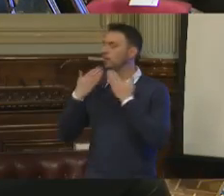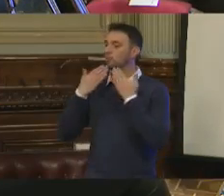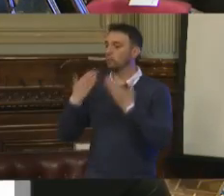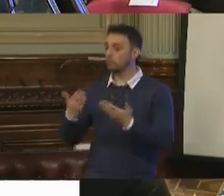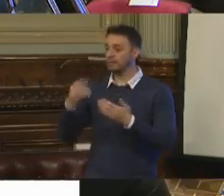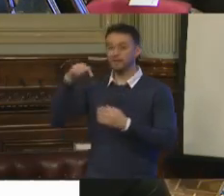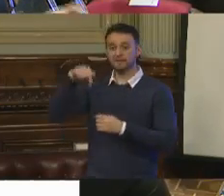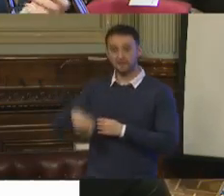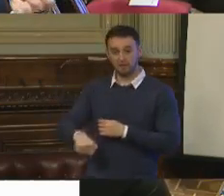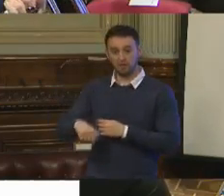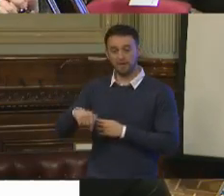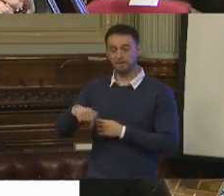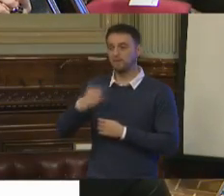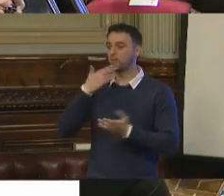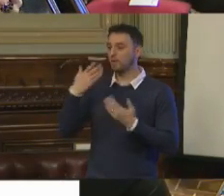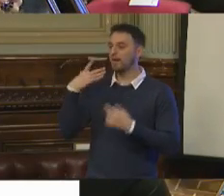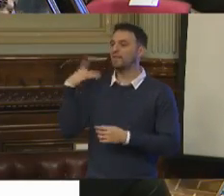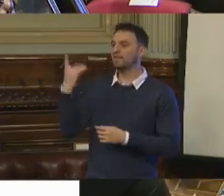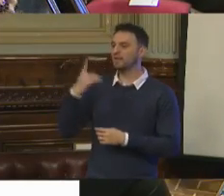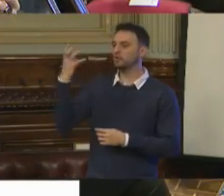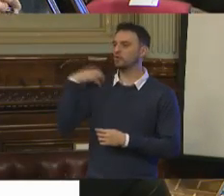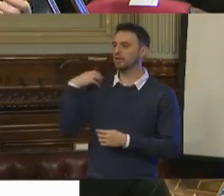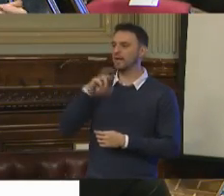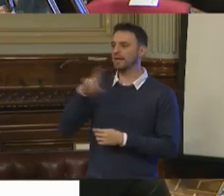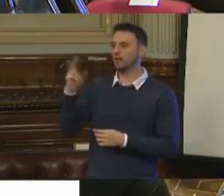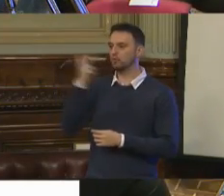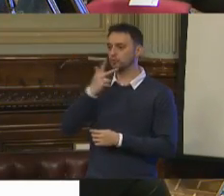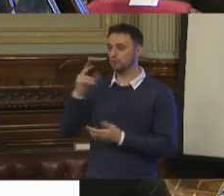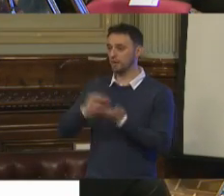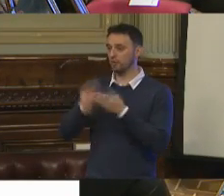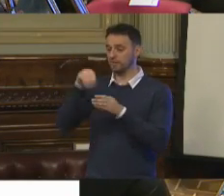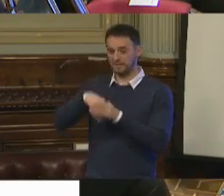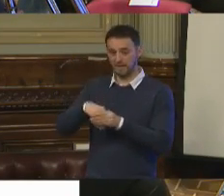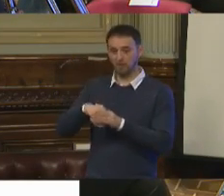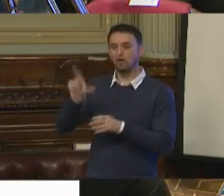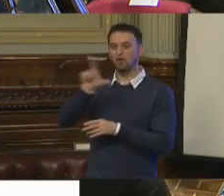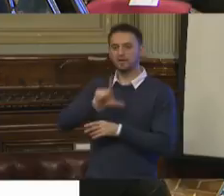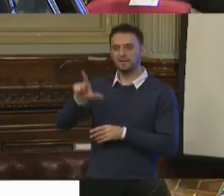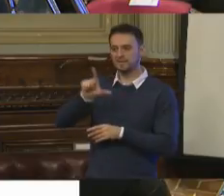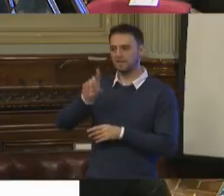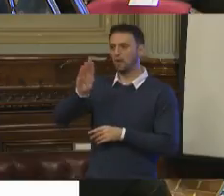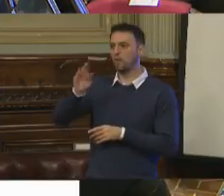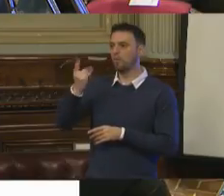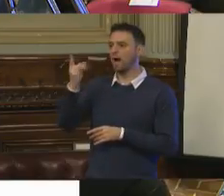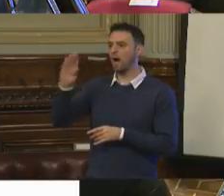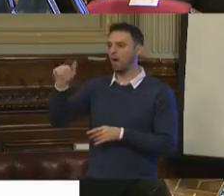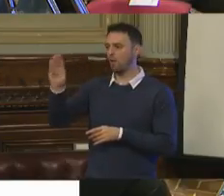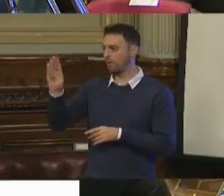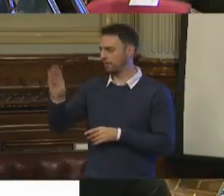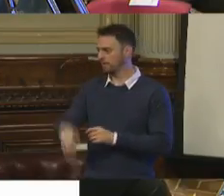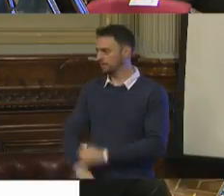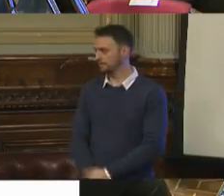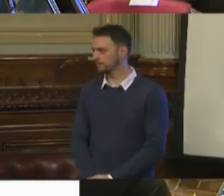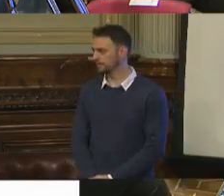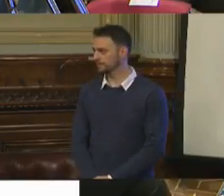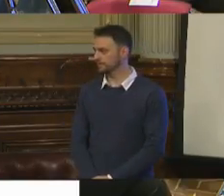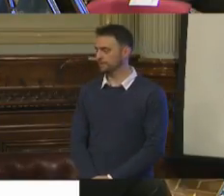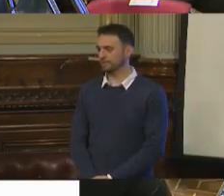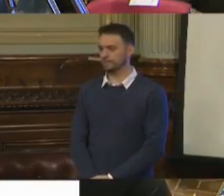muchas gracias a continuación escuchamos la palabra del director general de recursos humanos del senado licenciado carlos agua